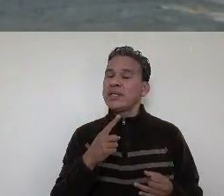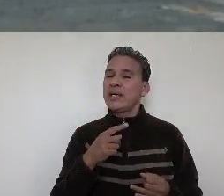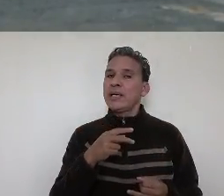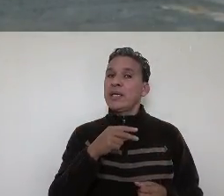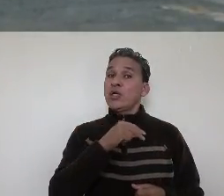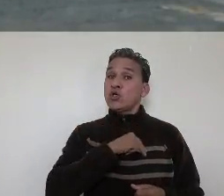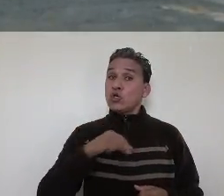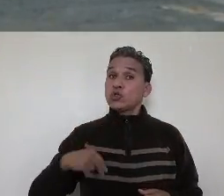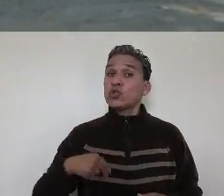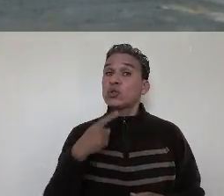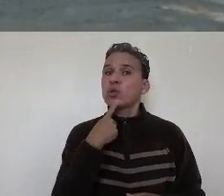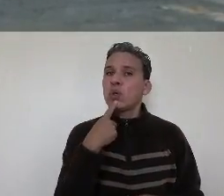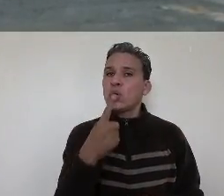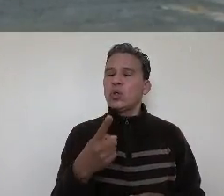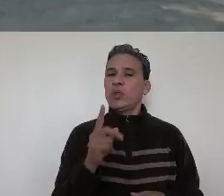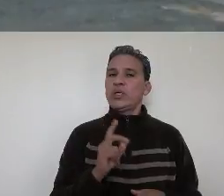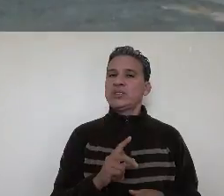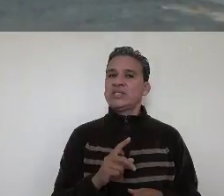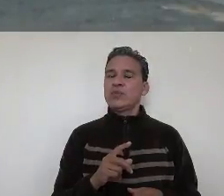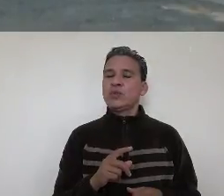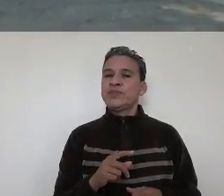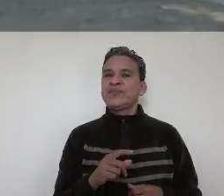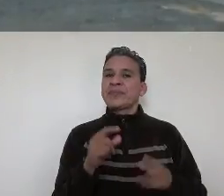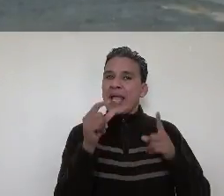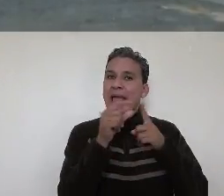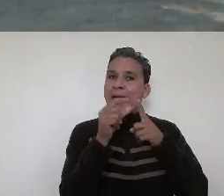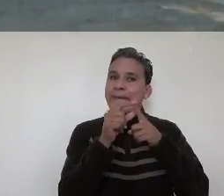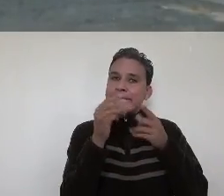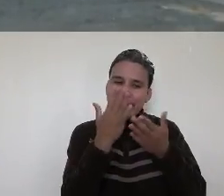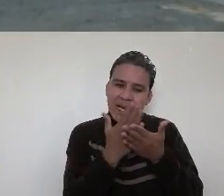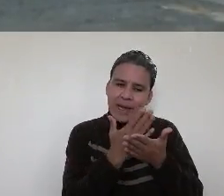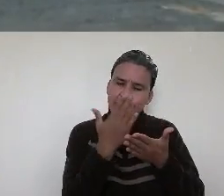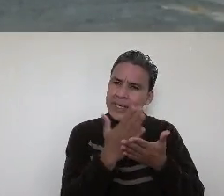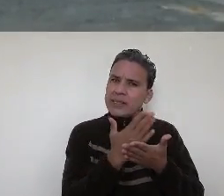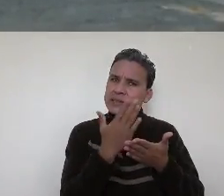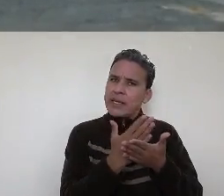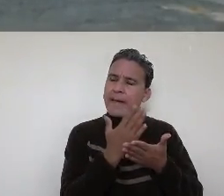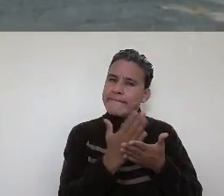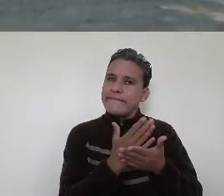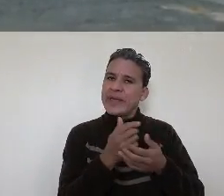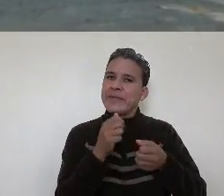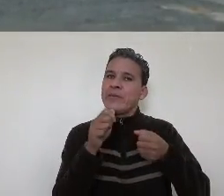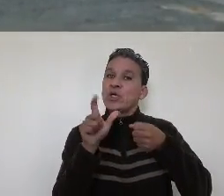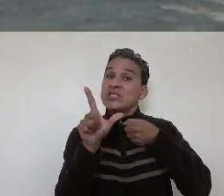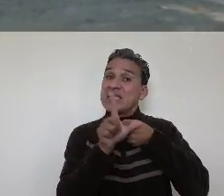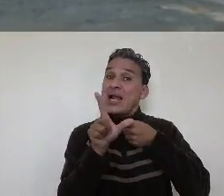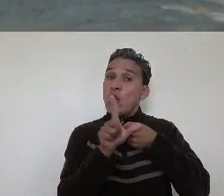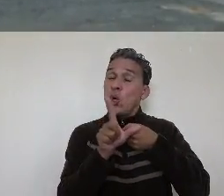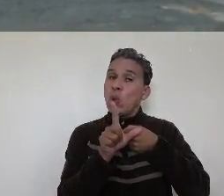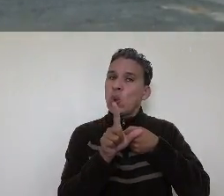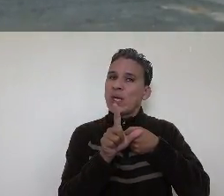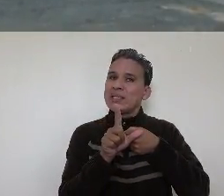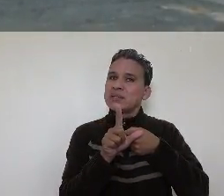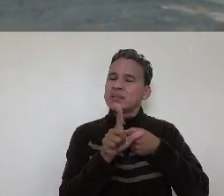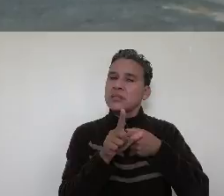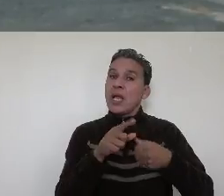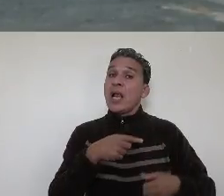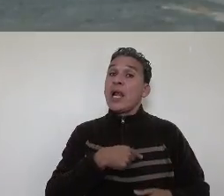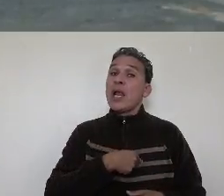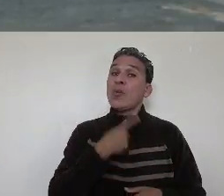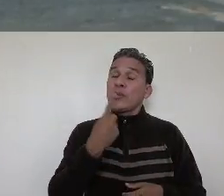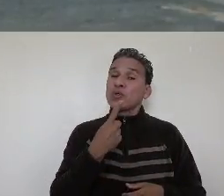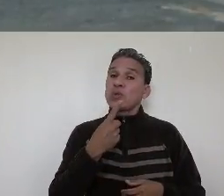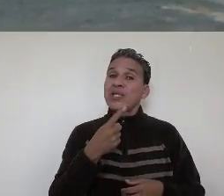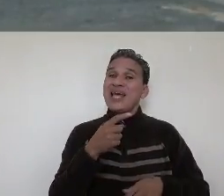nosotros lo decimos en términos también bíblicos, muy utilizado por San Lucas, la oportunidad es el momento